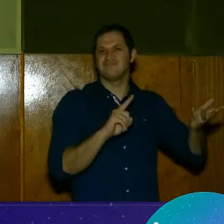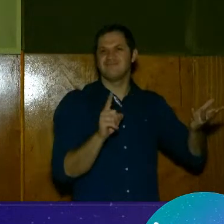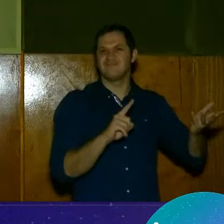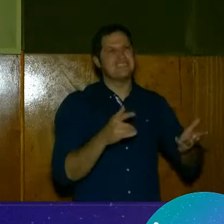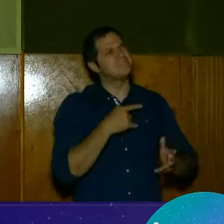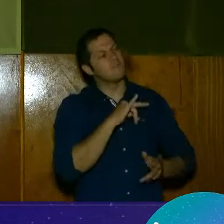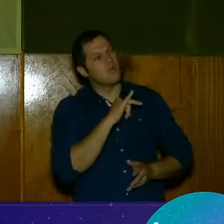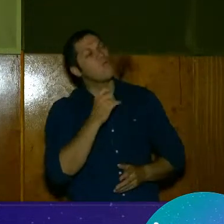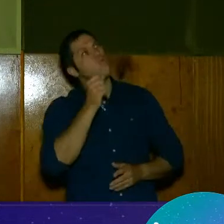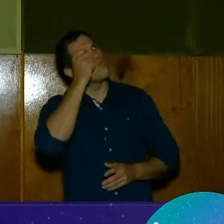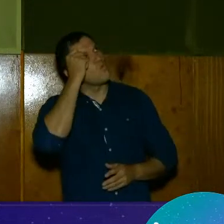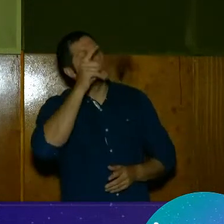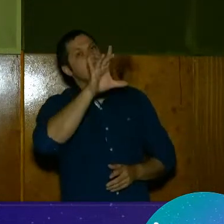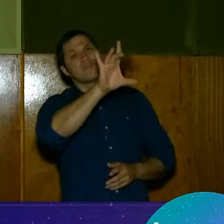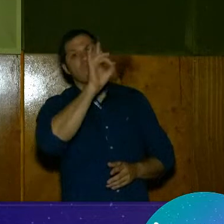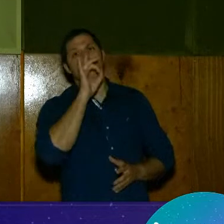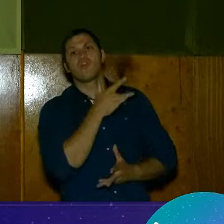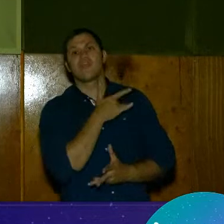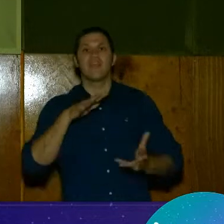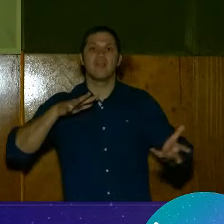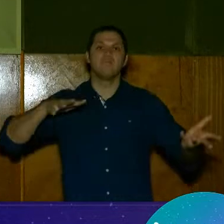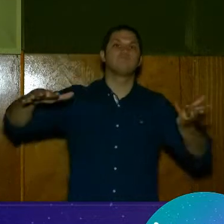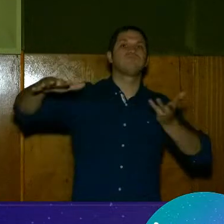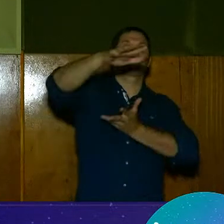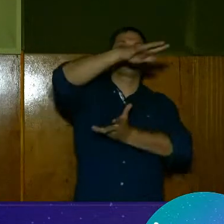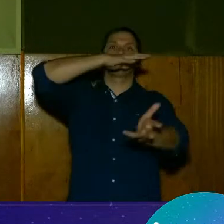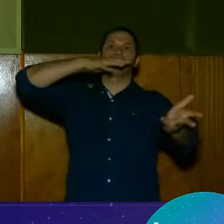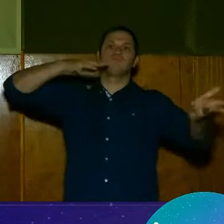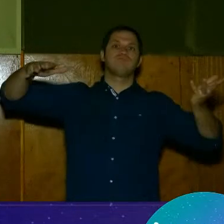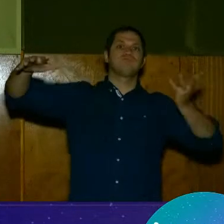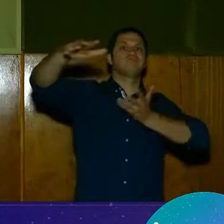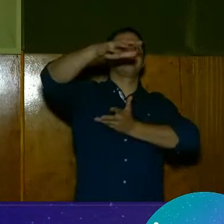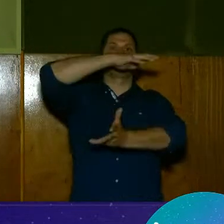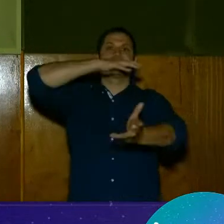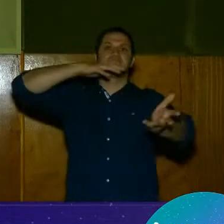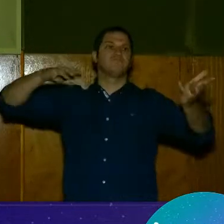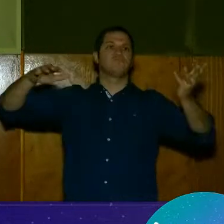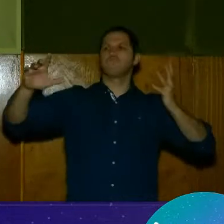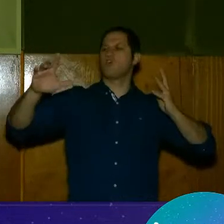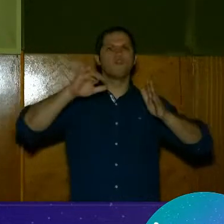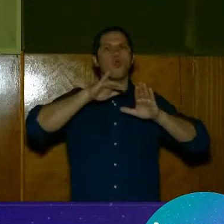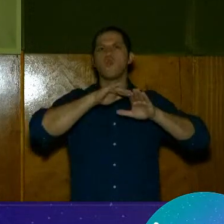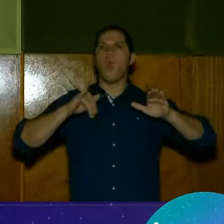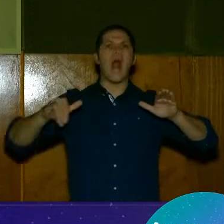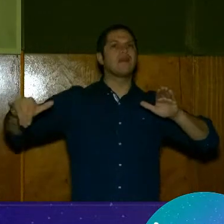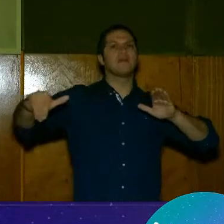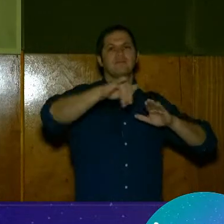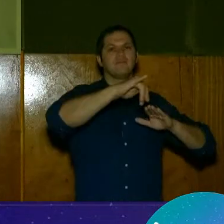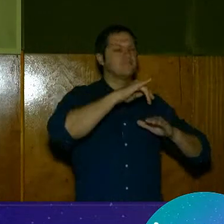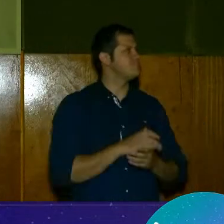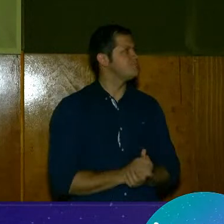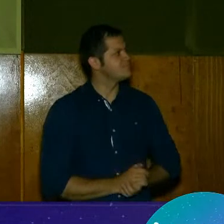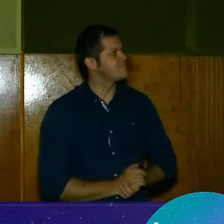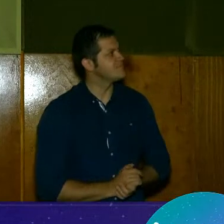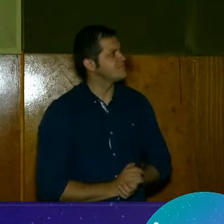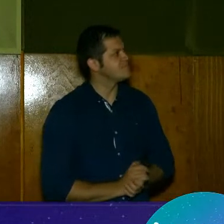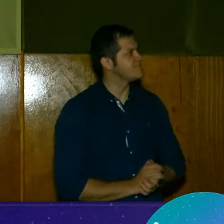de acá era cómo se movían osea ella esperaba que disminuyera la velocidad y se mantenía